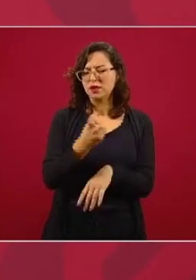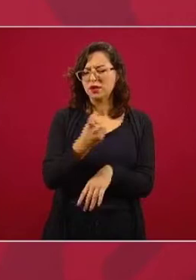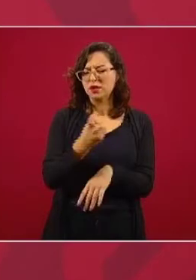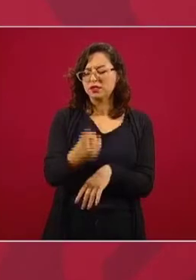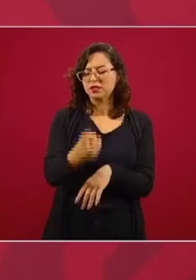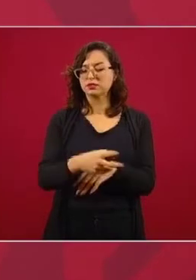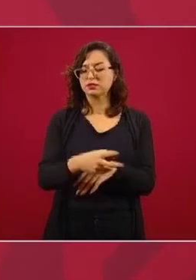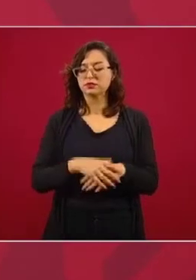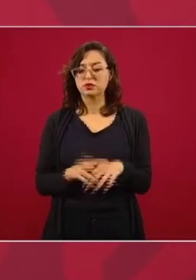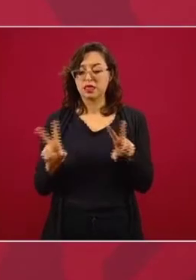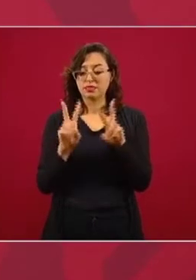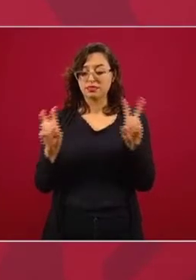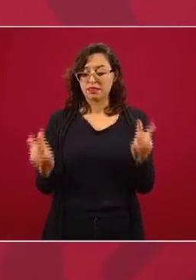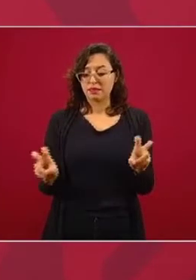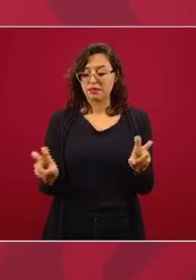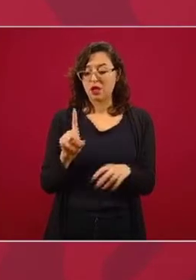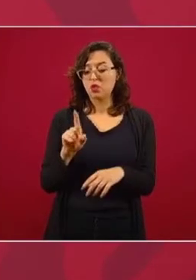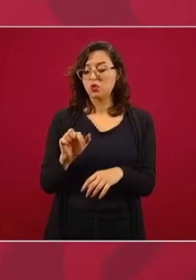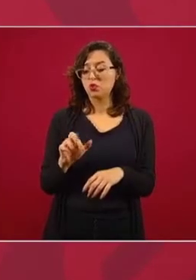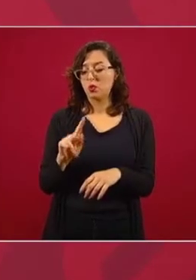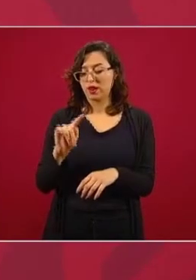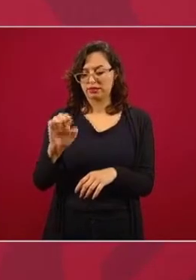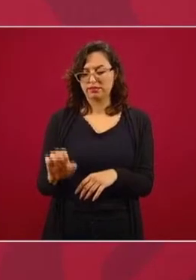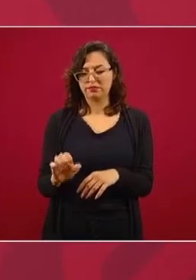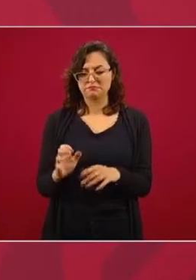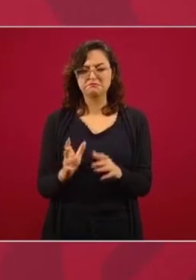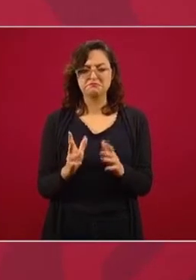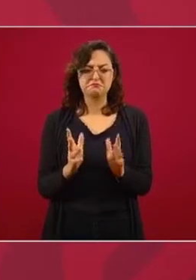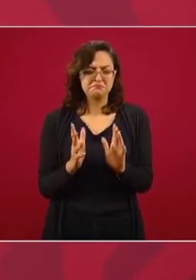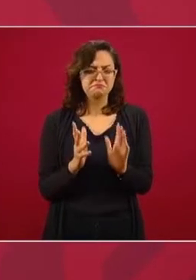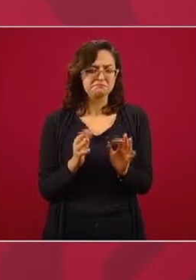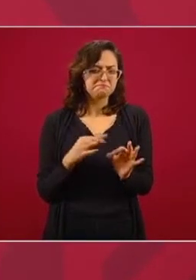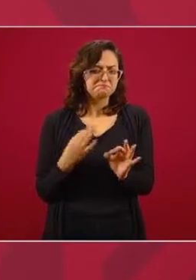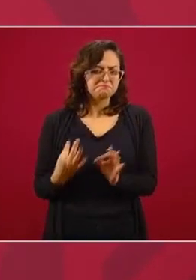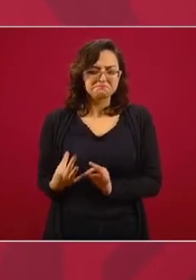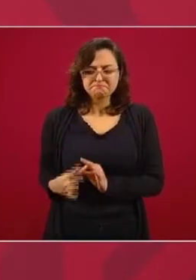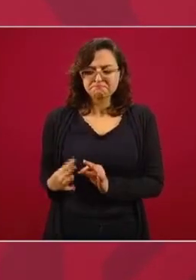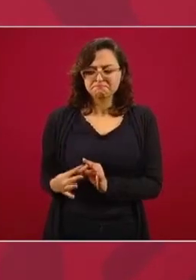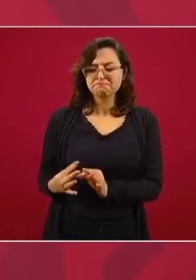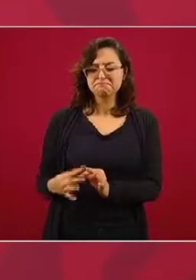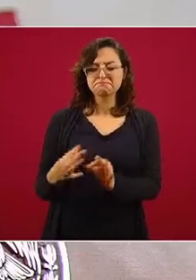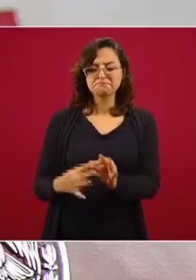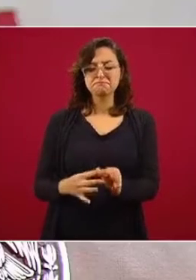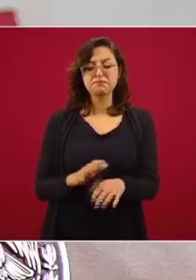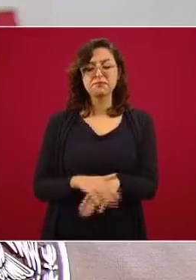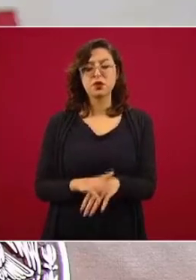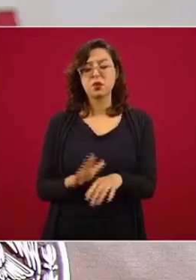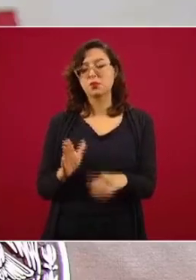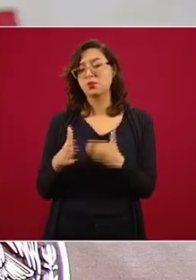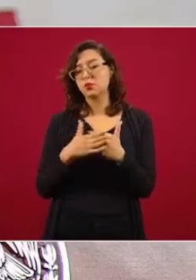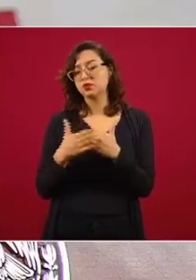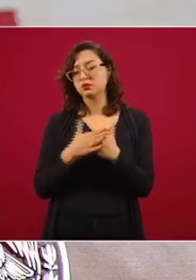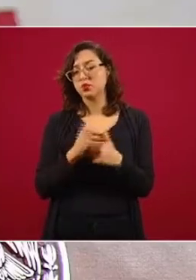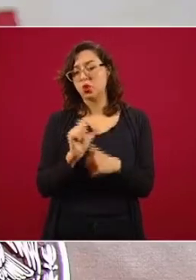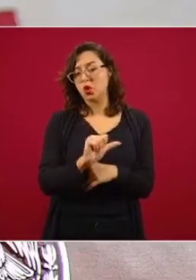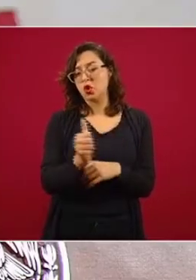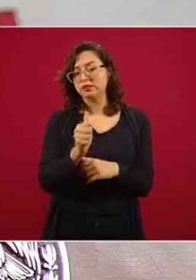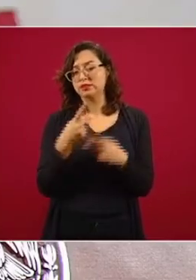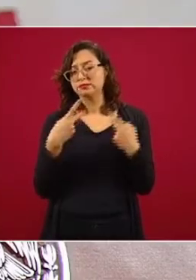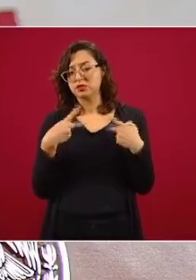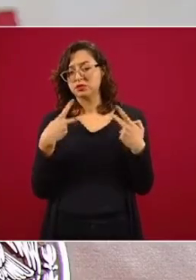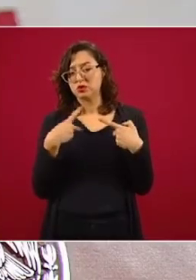y a través de Relaciones Exteriores se hizo ese trabajo para cumplir también con las